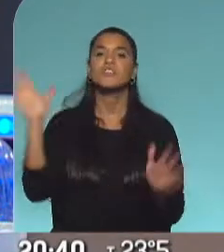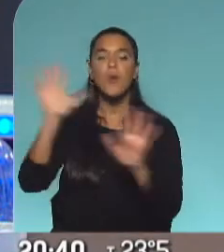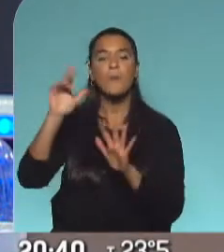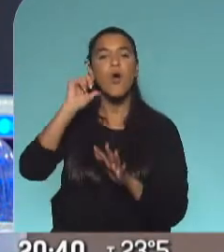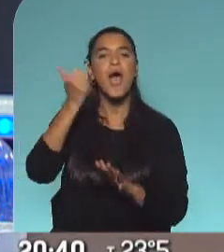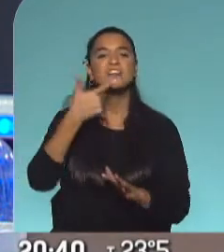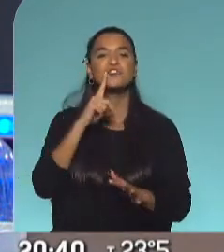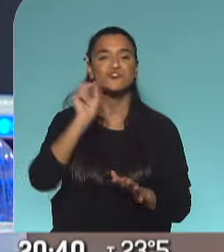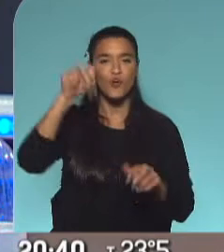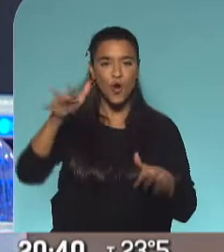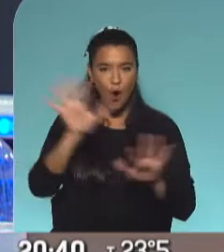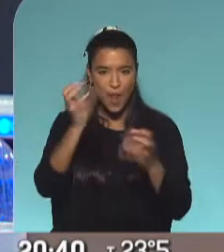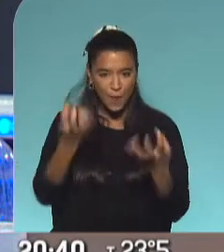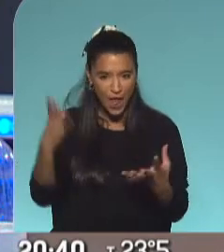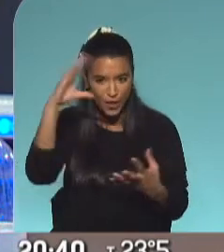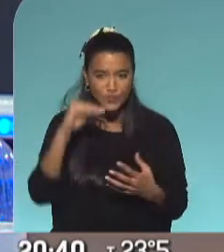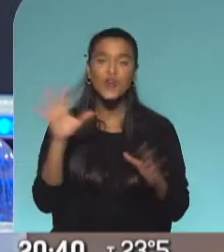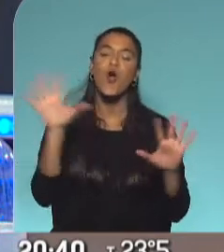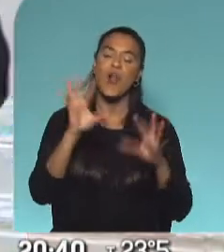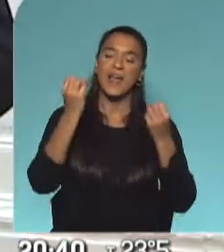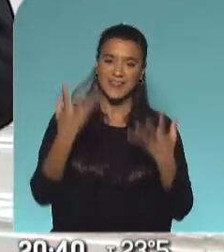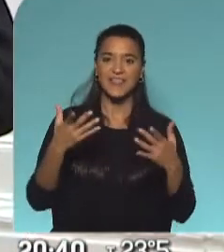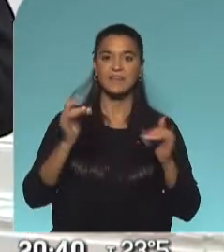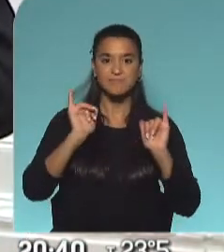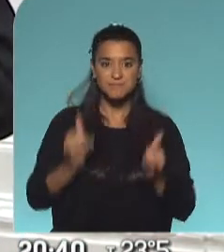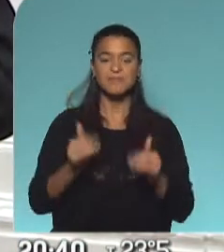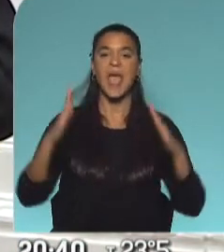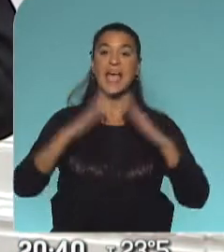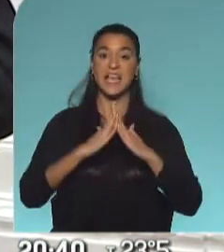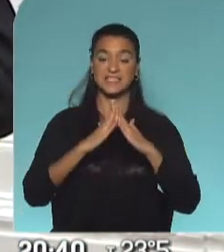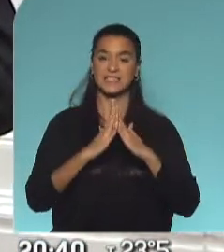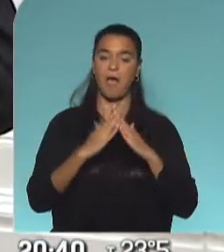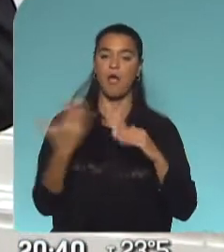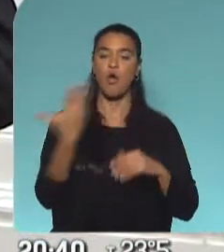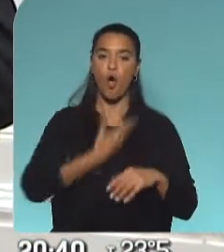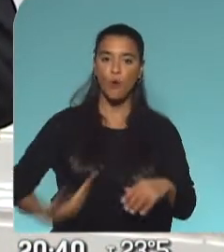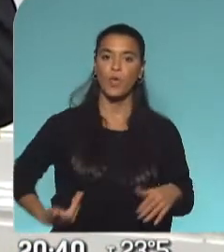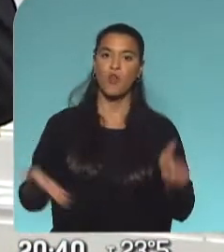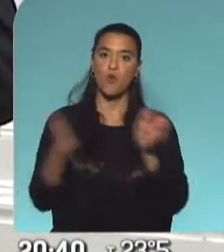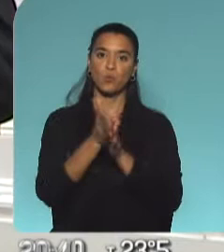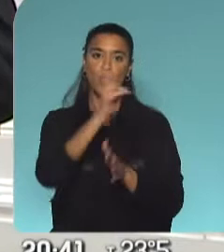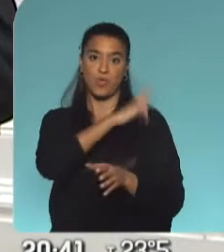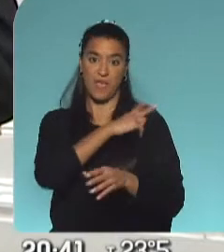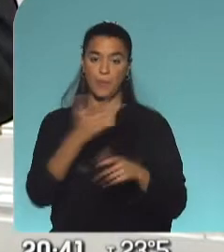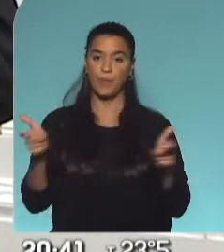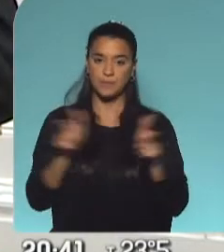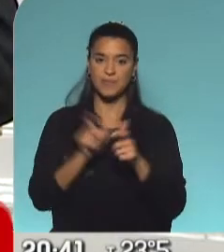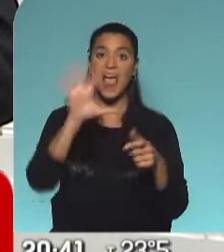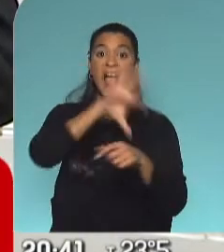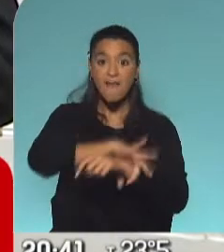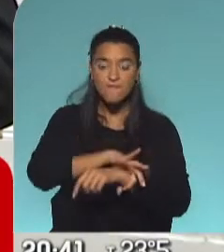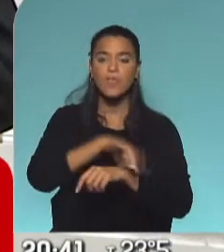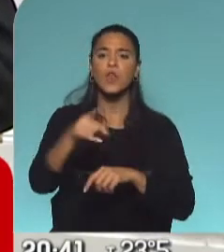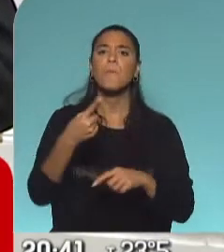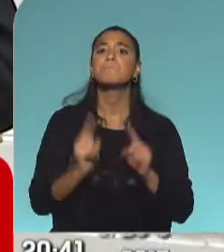buenas noches. ¿Qué tal? Buenas noches. Así es, estamos en Casa de Gobierno junto al jefe de gabinete, Santiago Cafiero, para preguntarle, en principio, si el